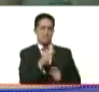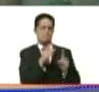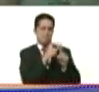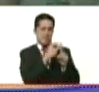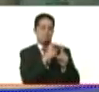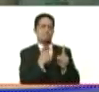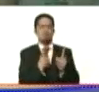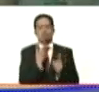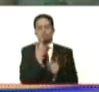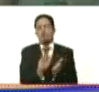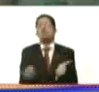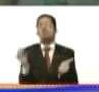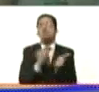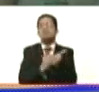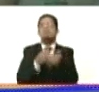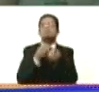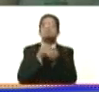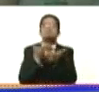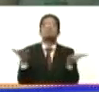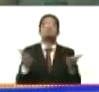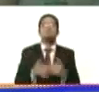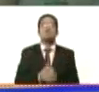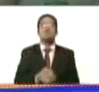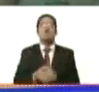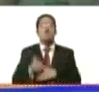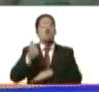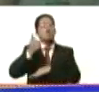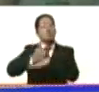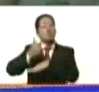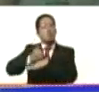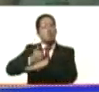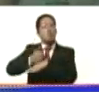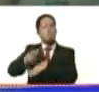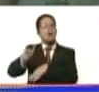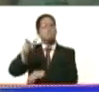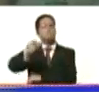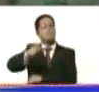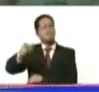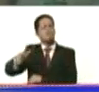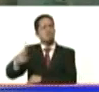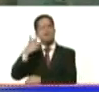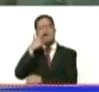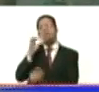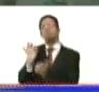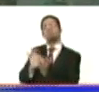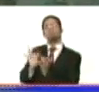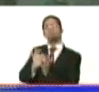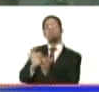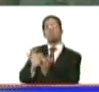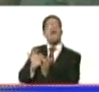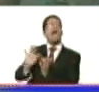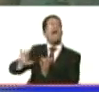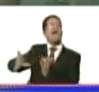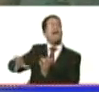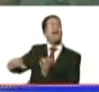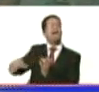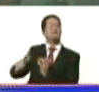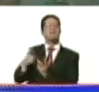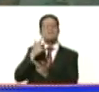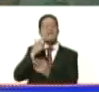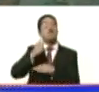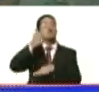ratifico. Por culpa de muchos burócratas, por culpa de